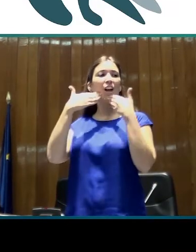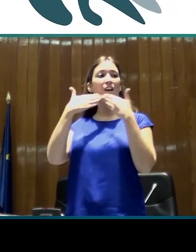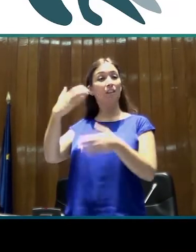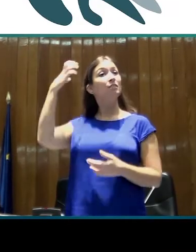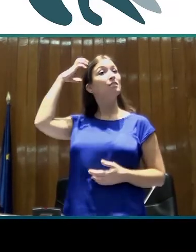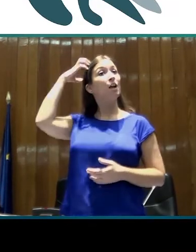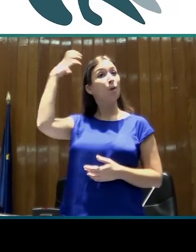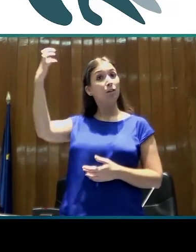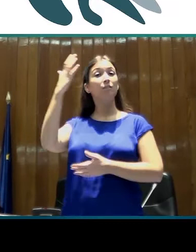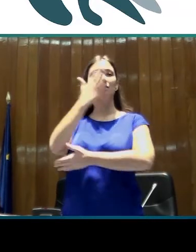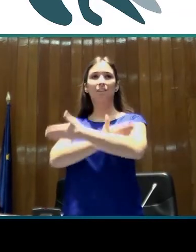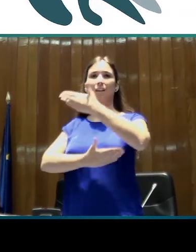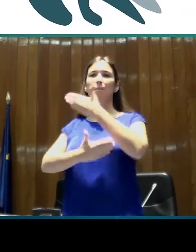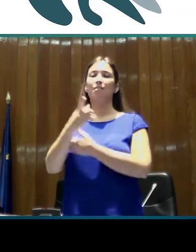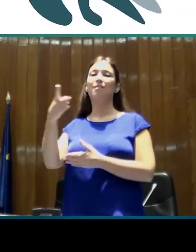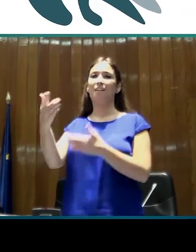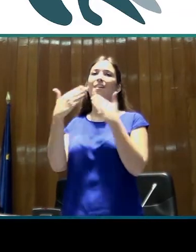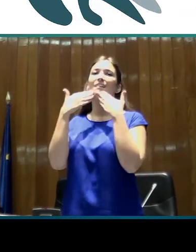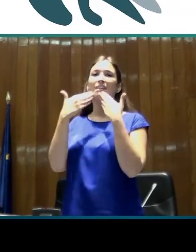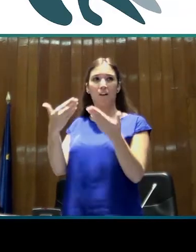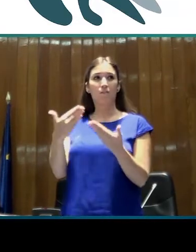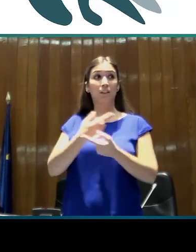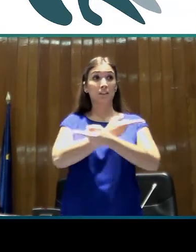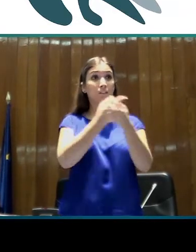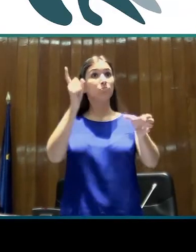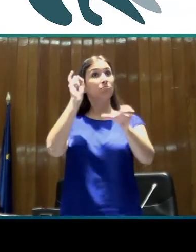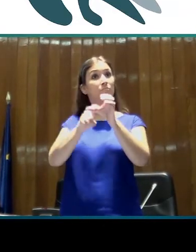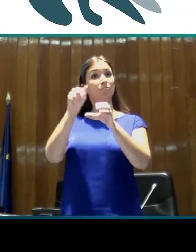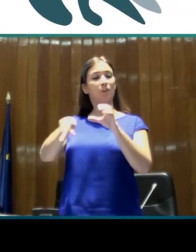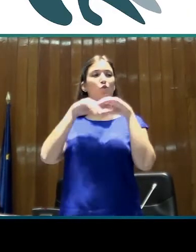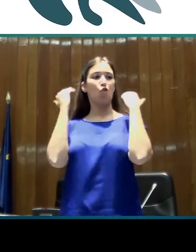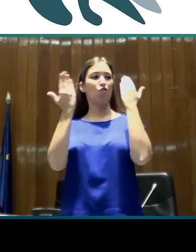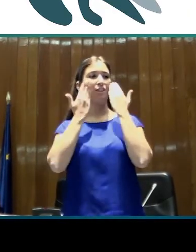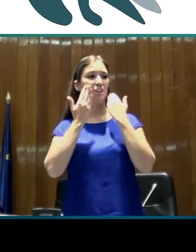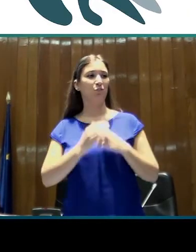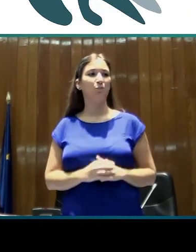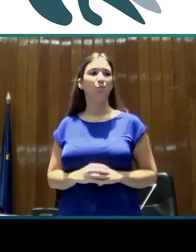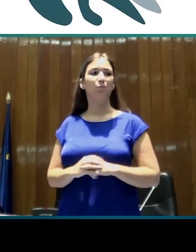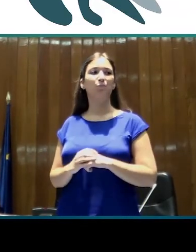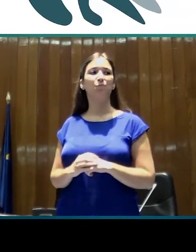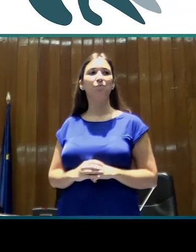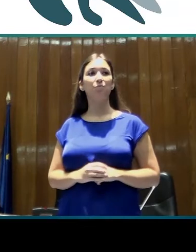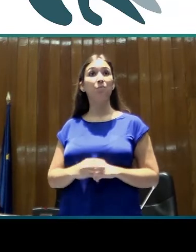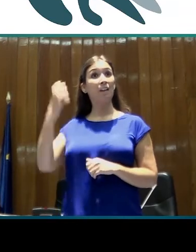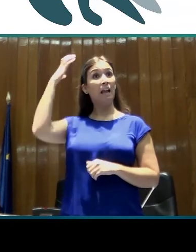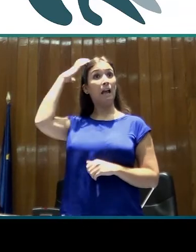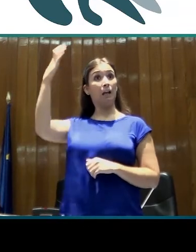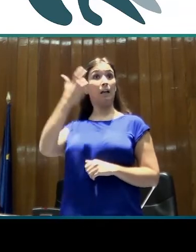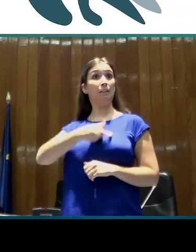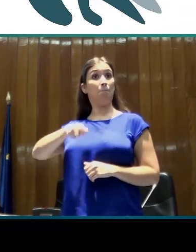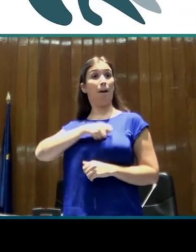Patronato sobre Discapacidad, a todos los asistentes al Congreso. La Real Academia